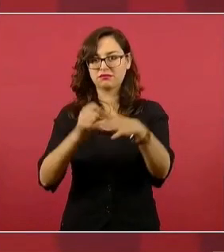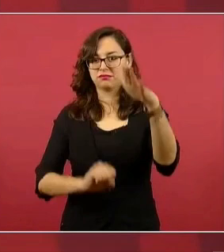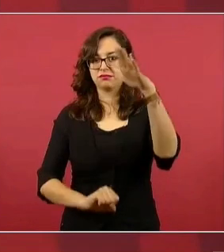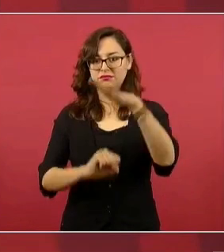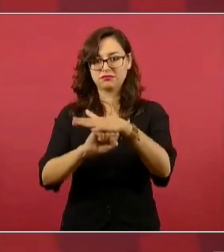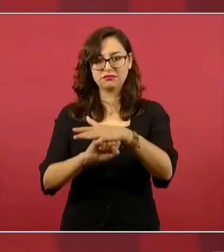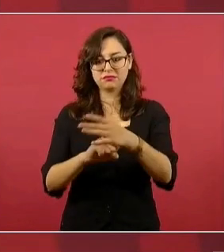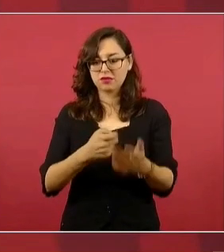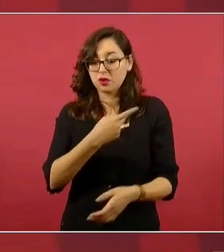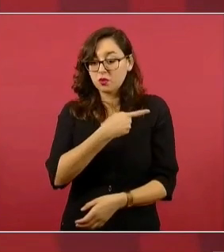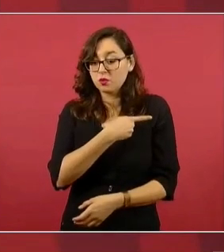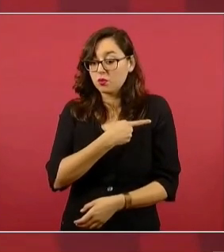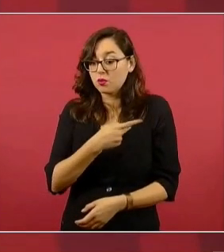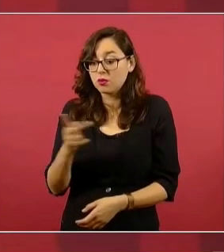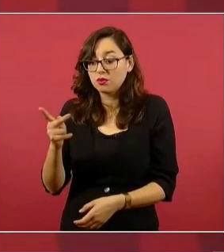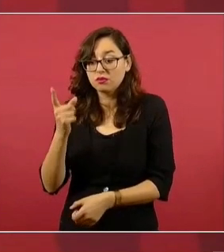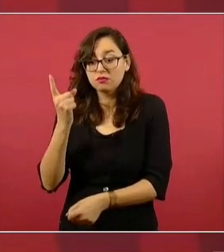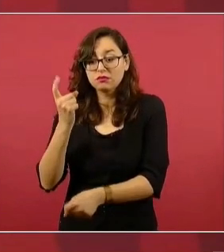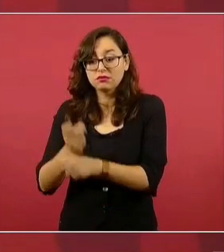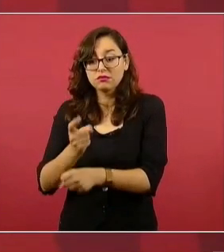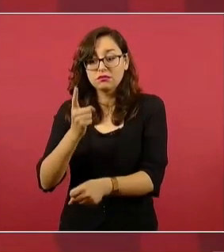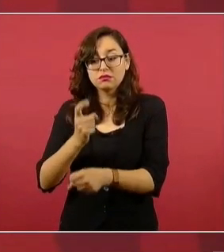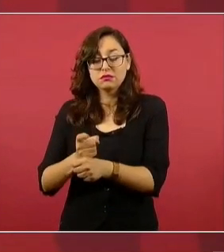Primero los pobres.